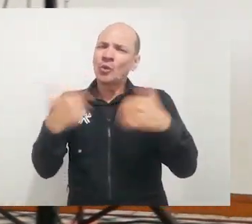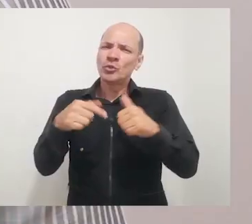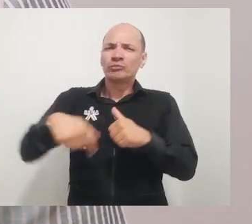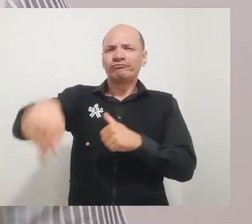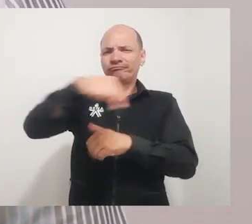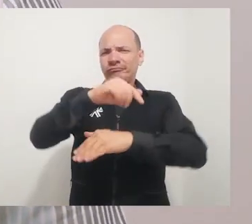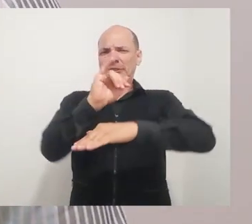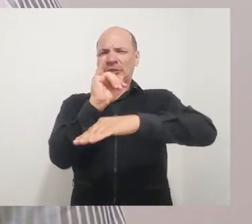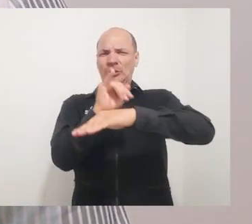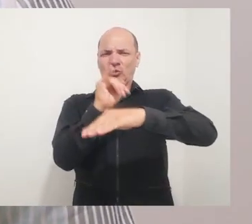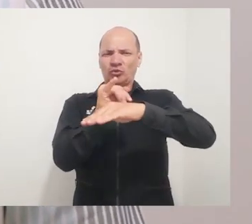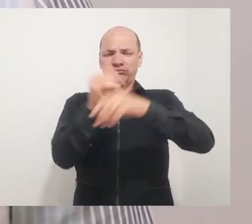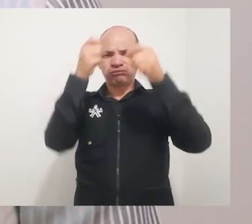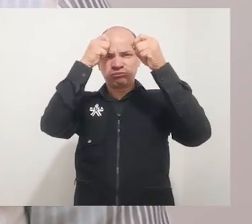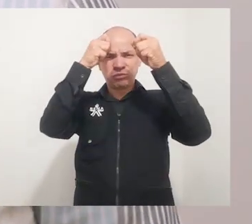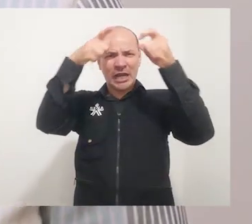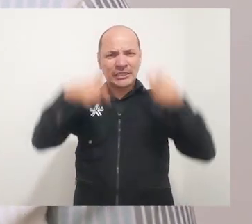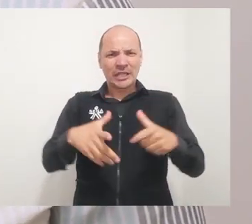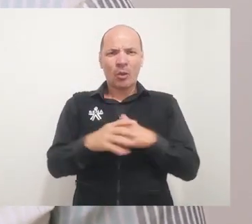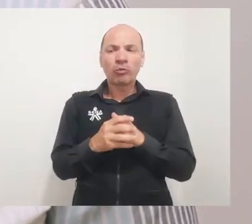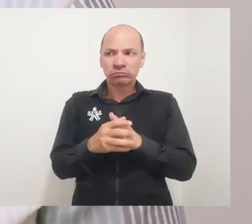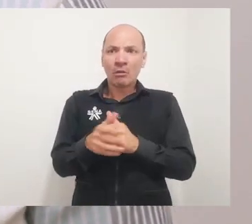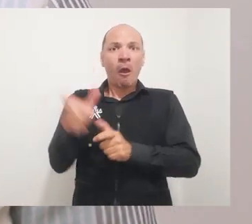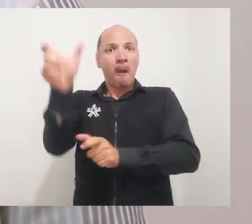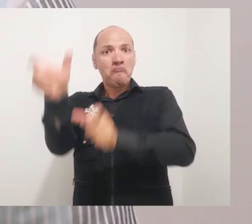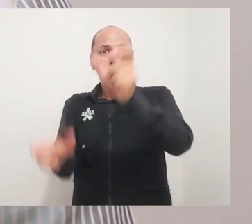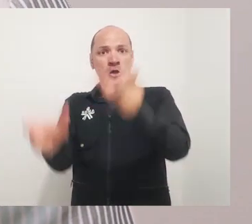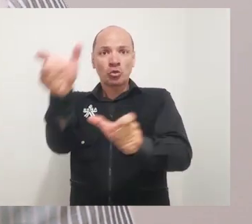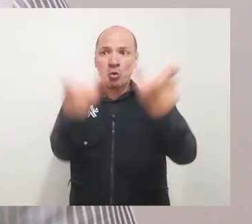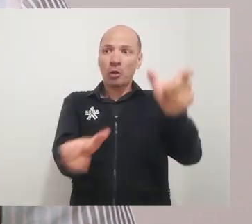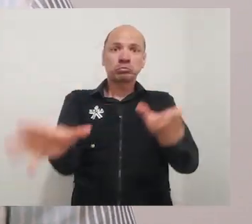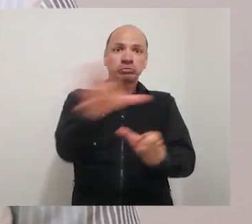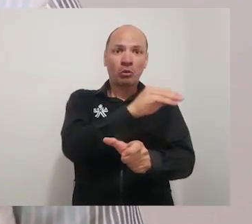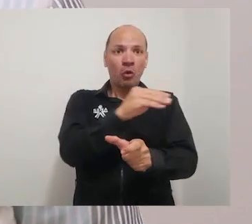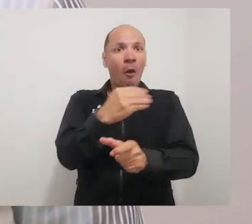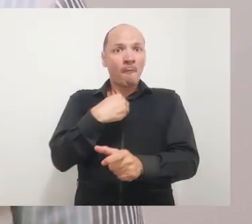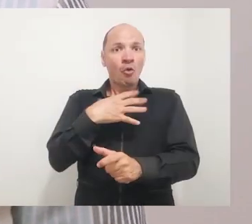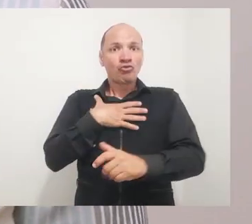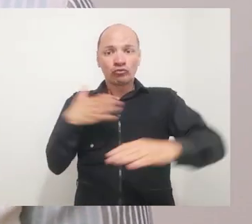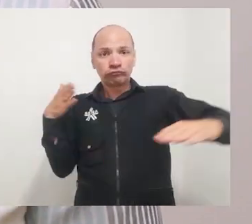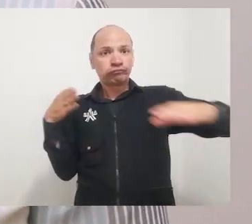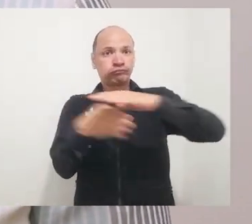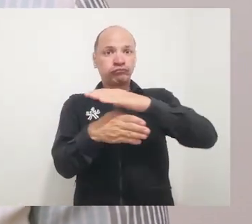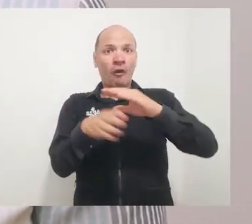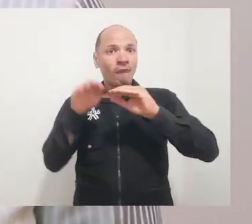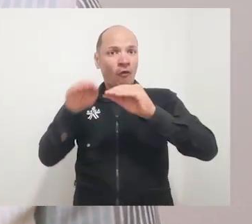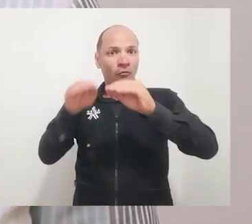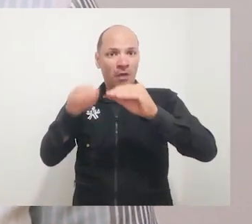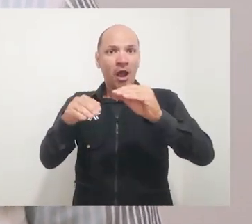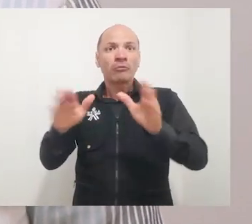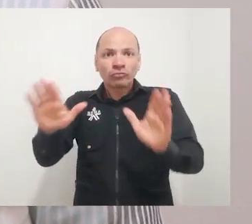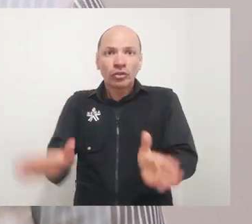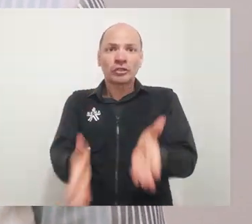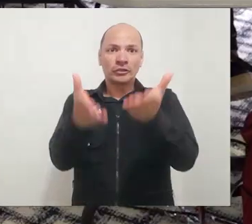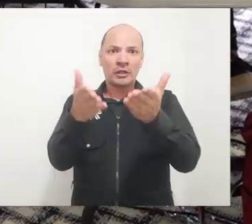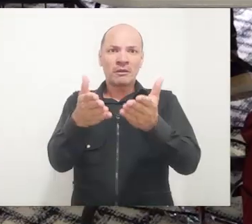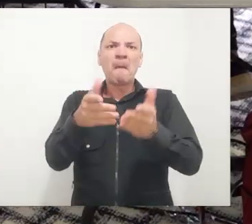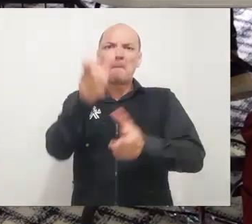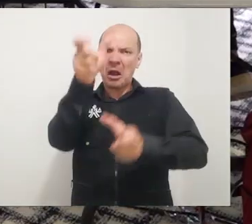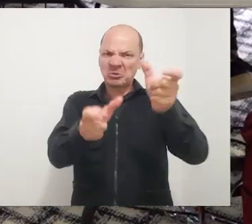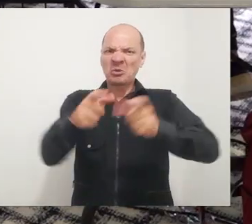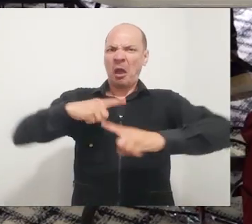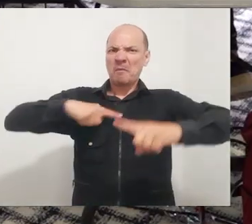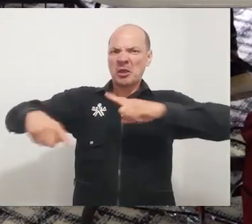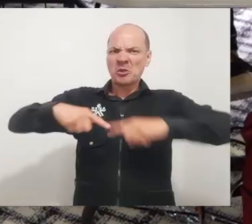SENA es una institución del Estado que le da a las personas la oportunidad no solo de formarse, sino de